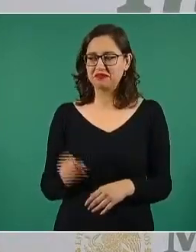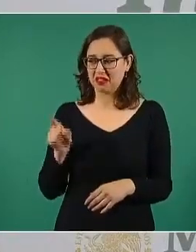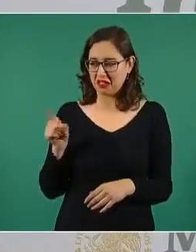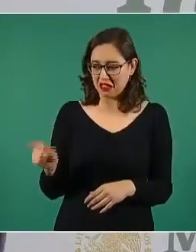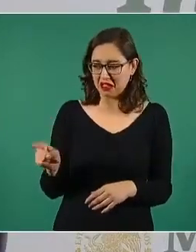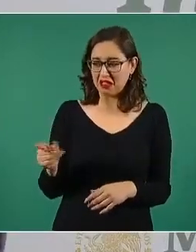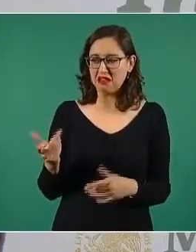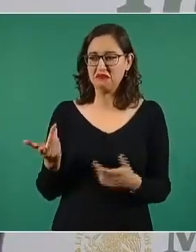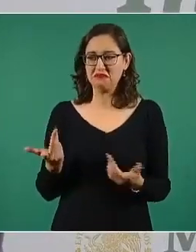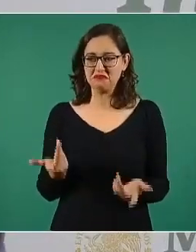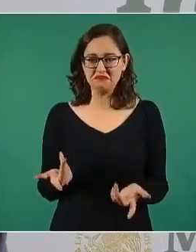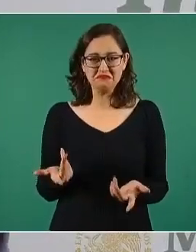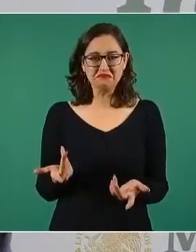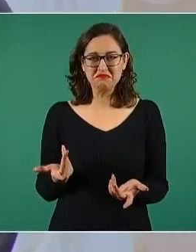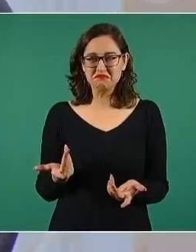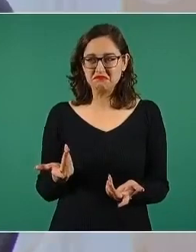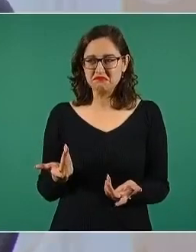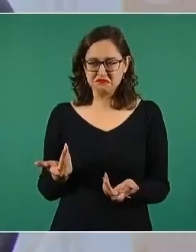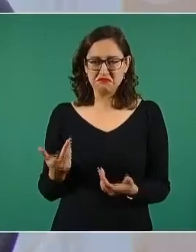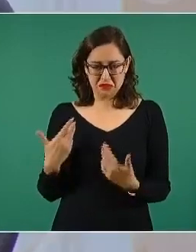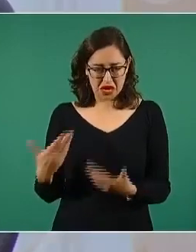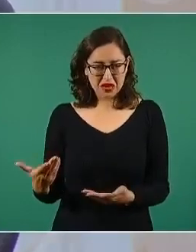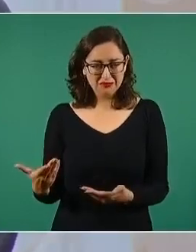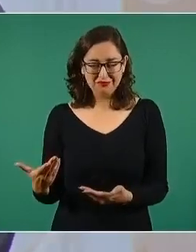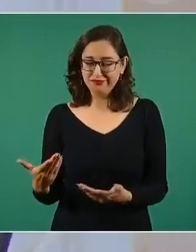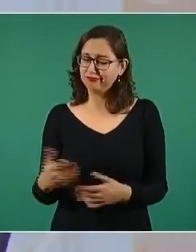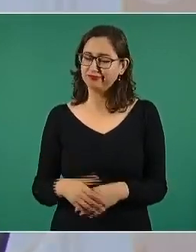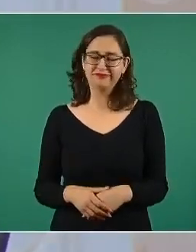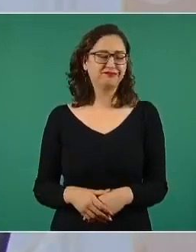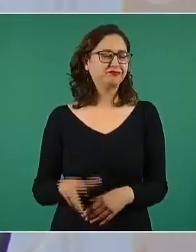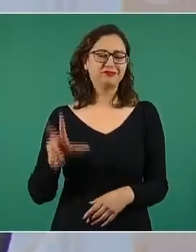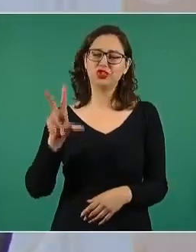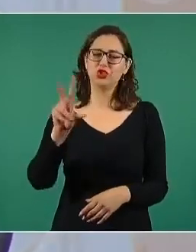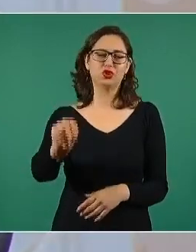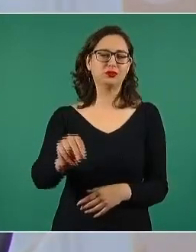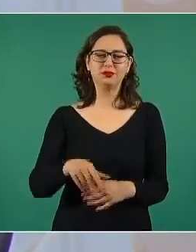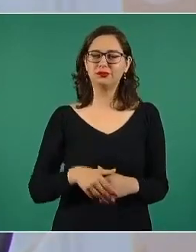La respuesta es un no categórico.